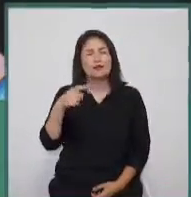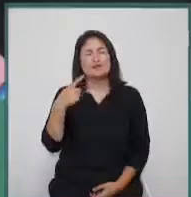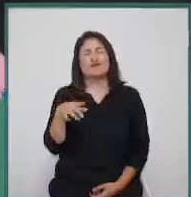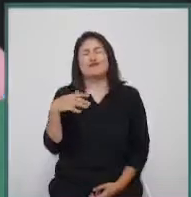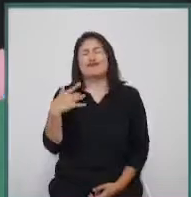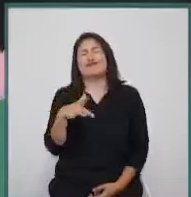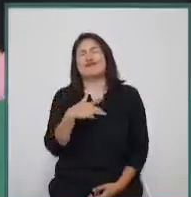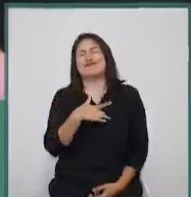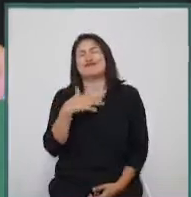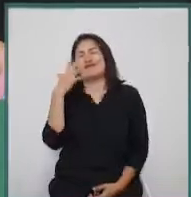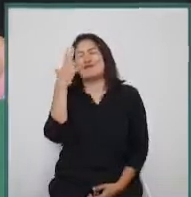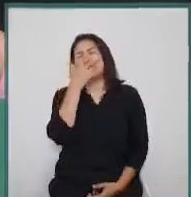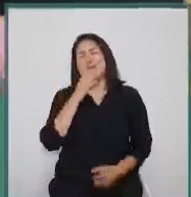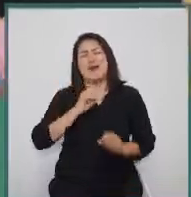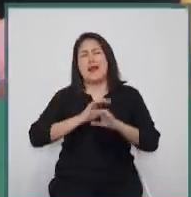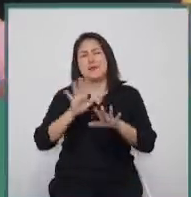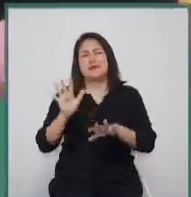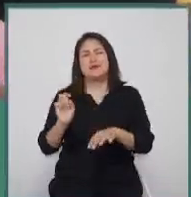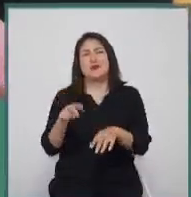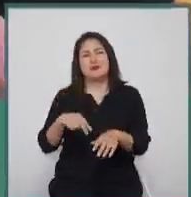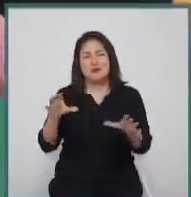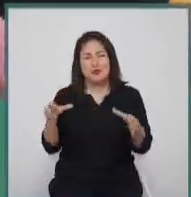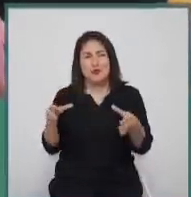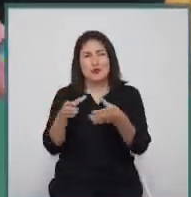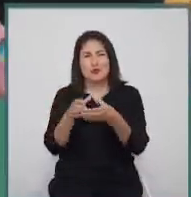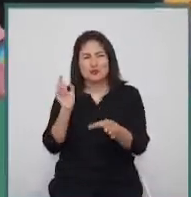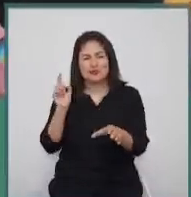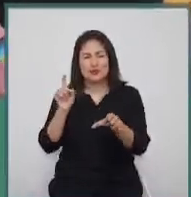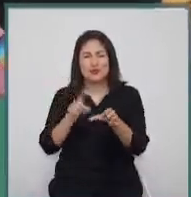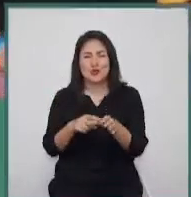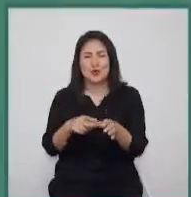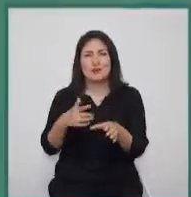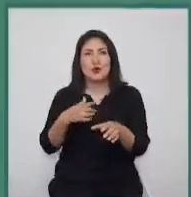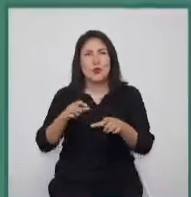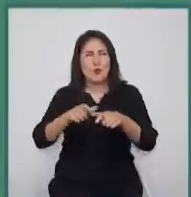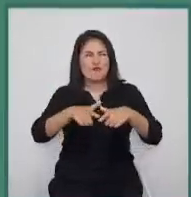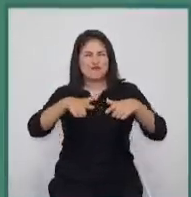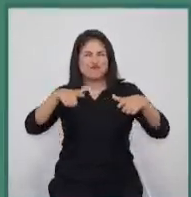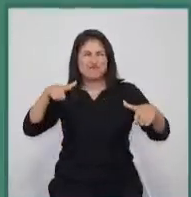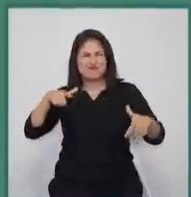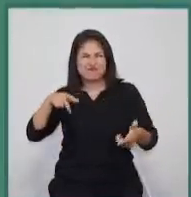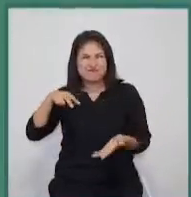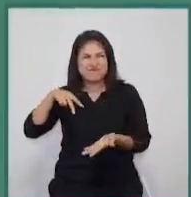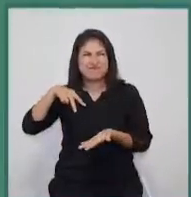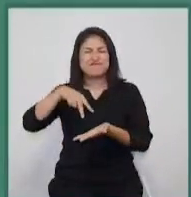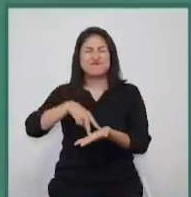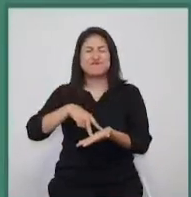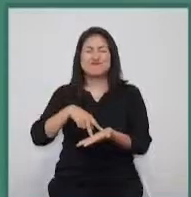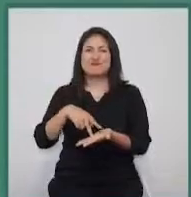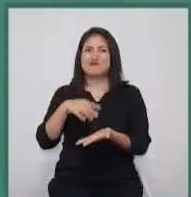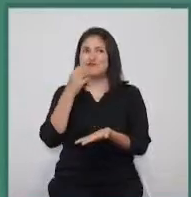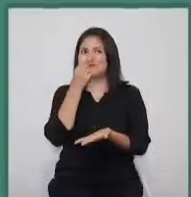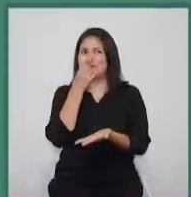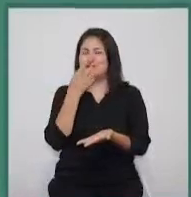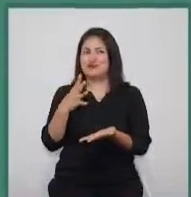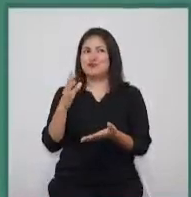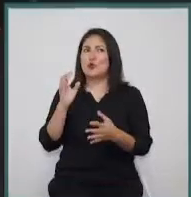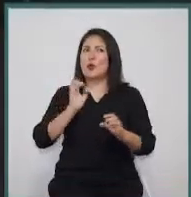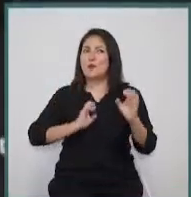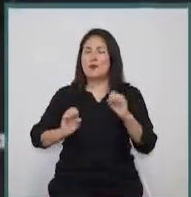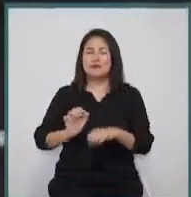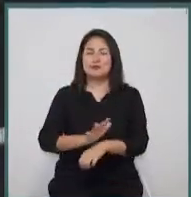Fue una experiencia maravillosa, hermoso ser parte de la familia de San Juan y poder haber pisado la cancha. Es una experiencia